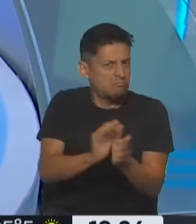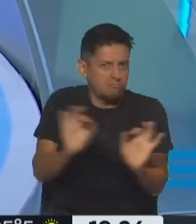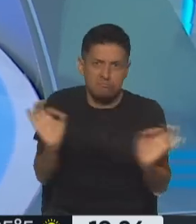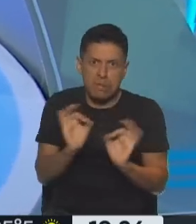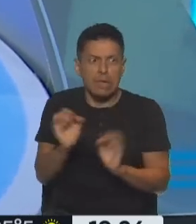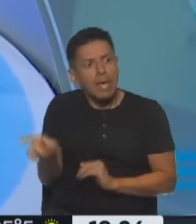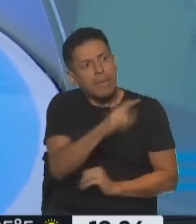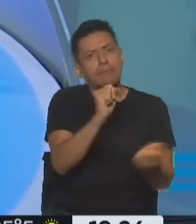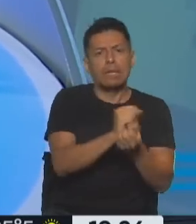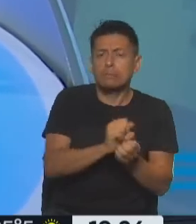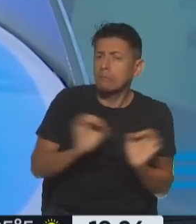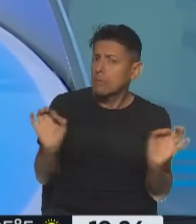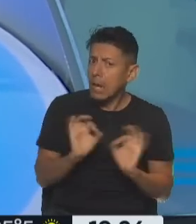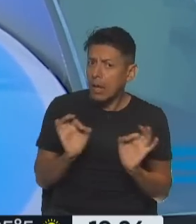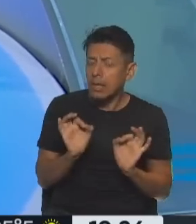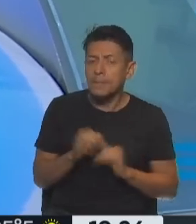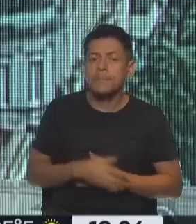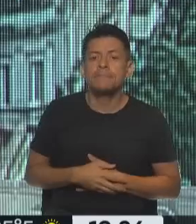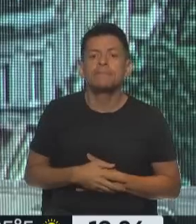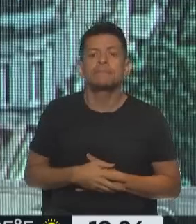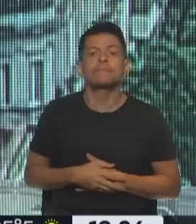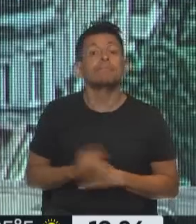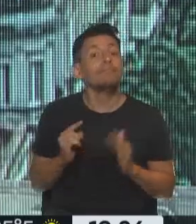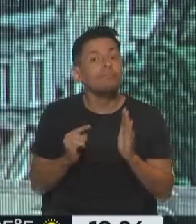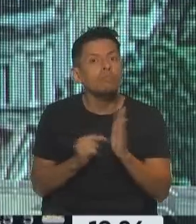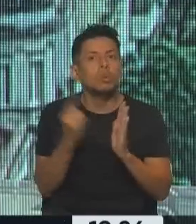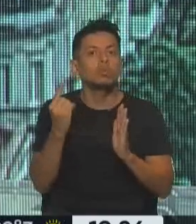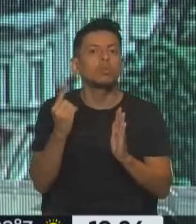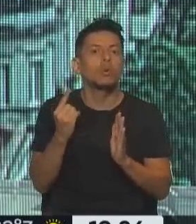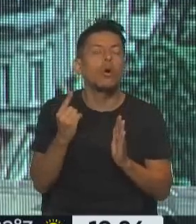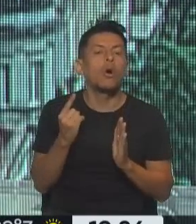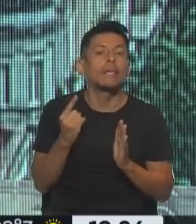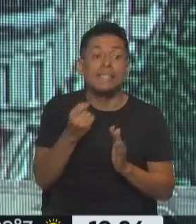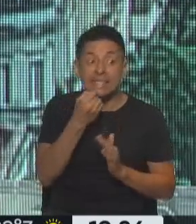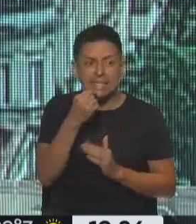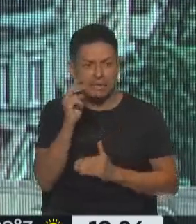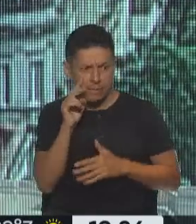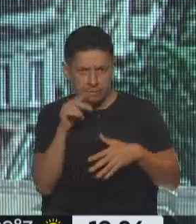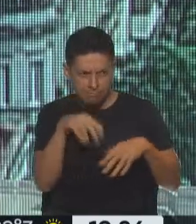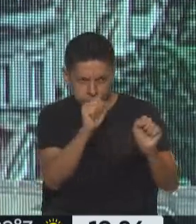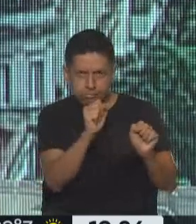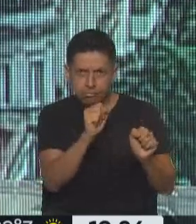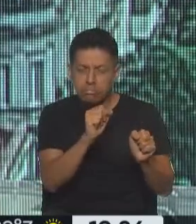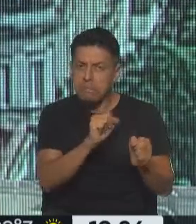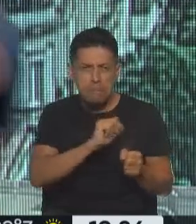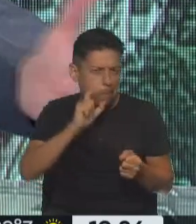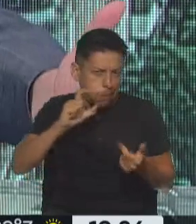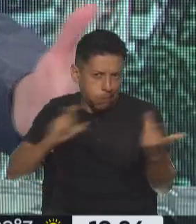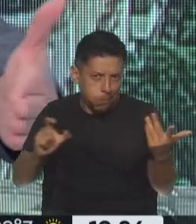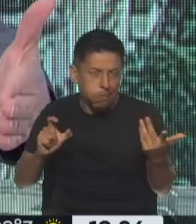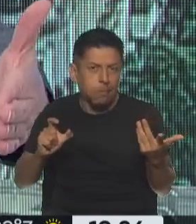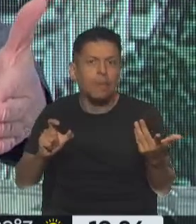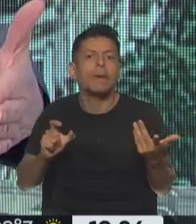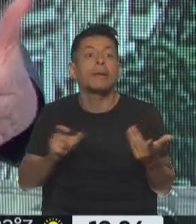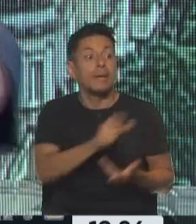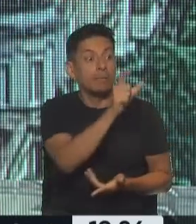mandamos preso a nadie. Ahora, si comprobamos el mal desempeño, se dirige a la justicia. Se separa a